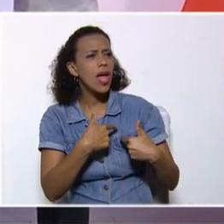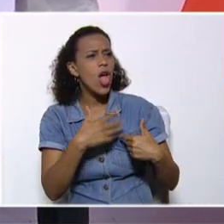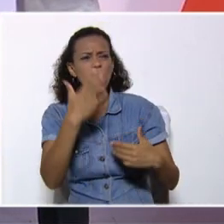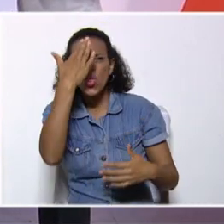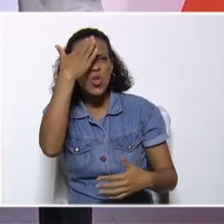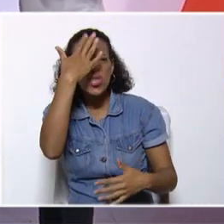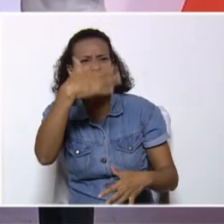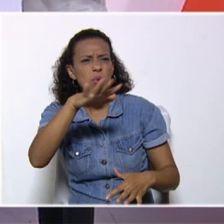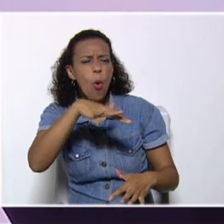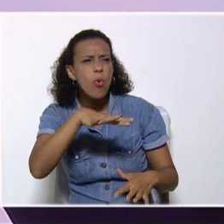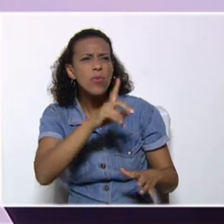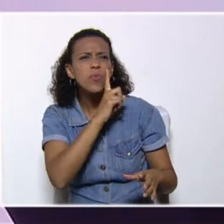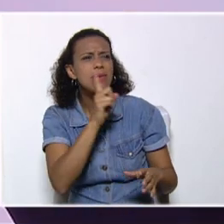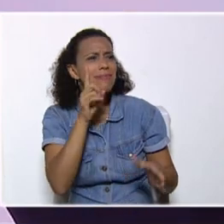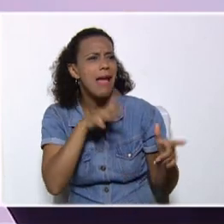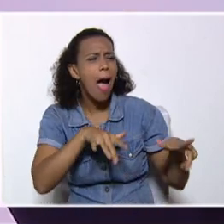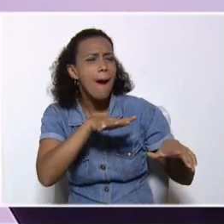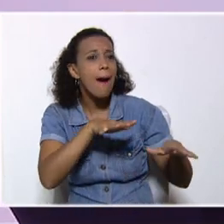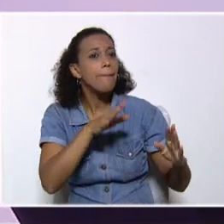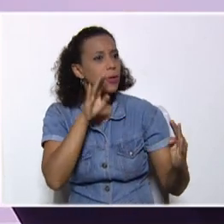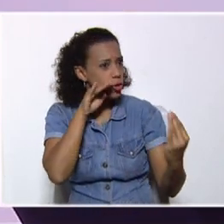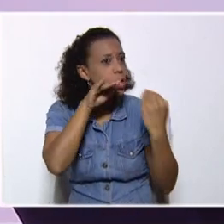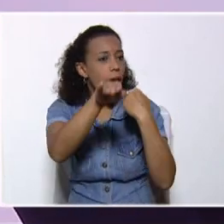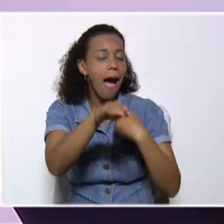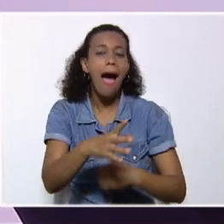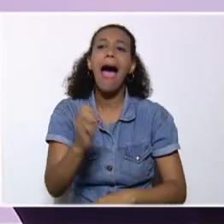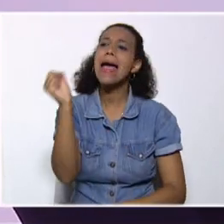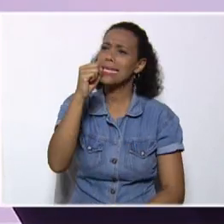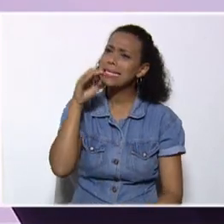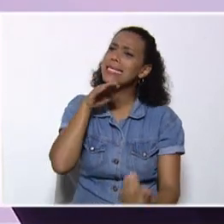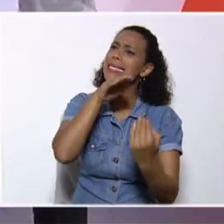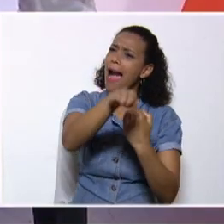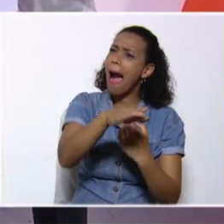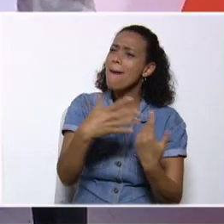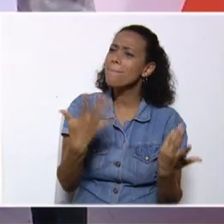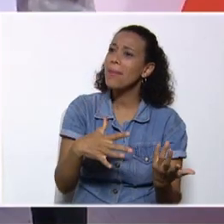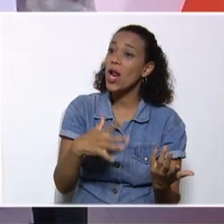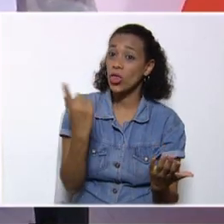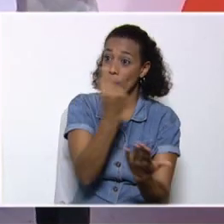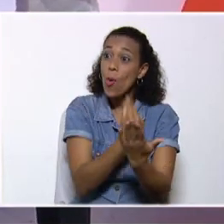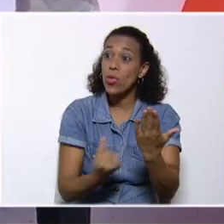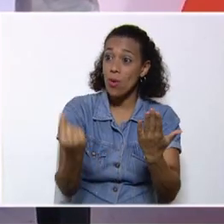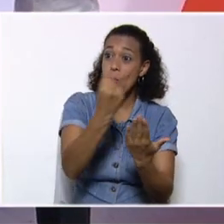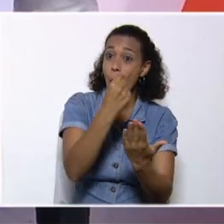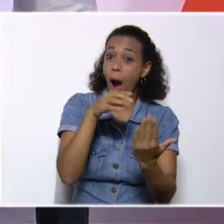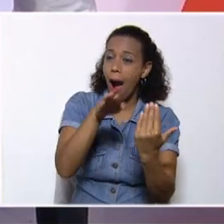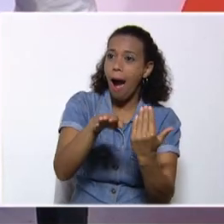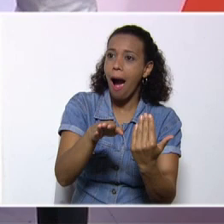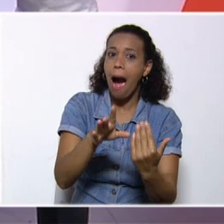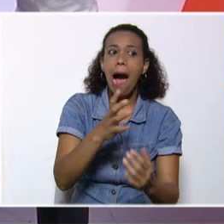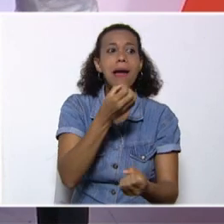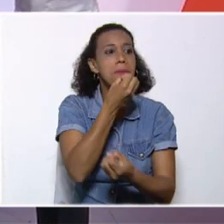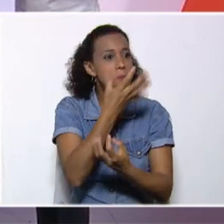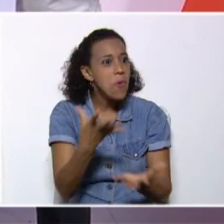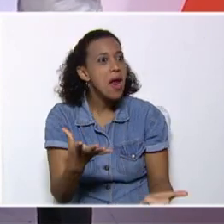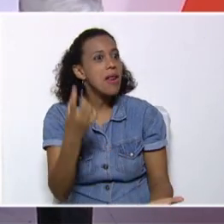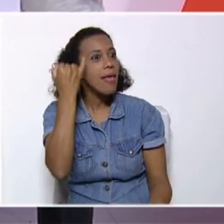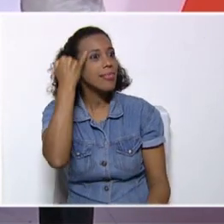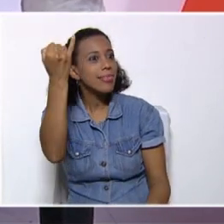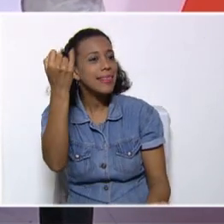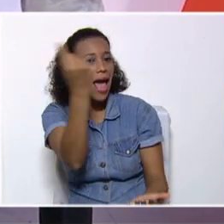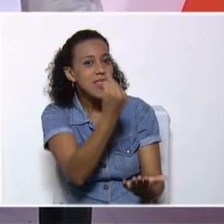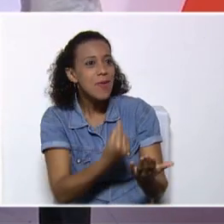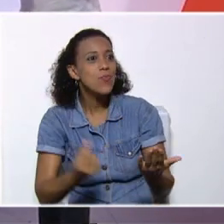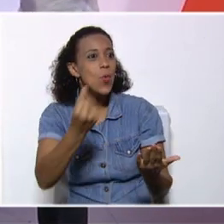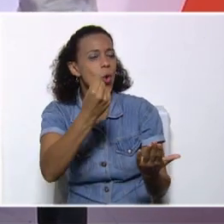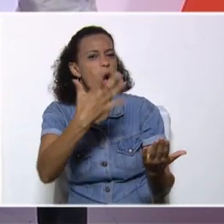sabes dónde está, pero sí sabes cómo llegar. Sí, sí. Te puedo hasta dibujar cómo puedes llegar. ¡Ay, qué maravilloso! Y a veces